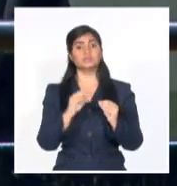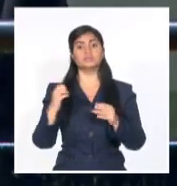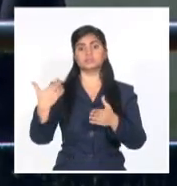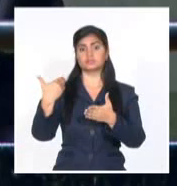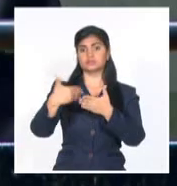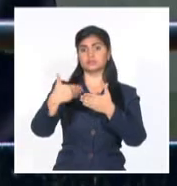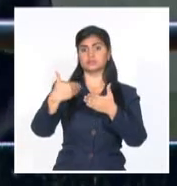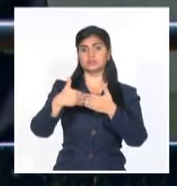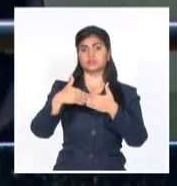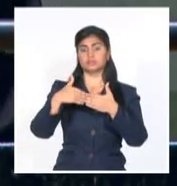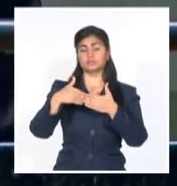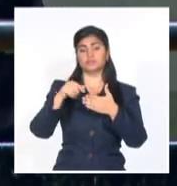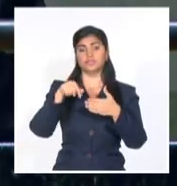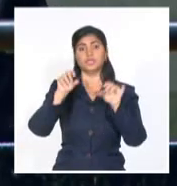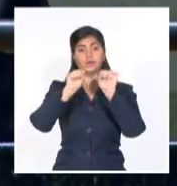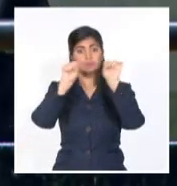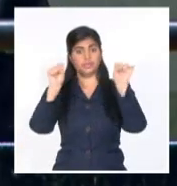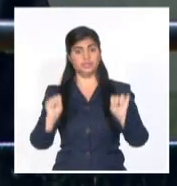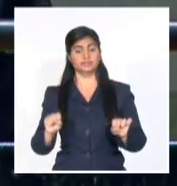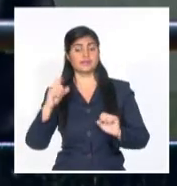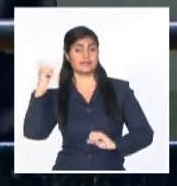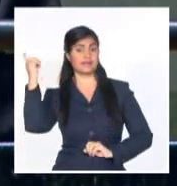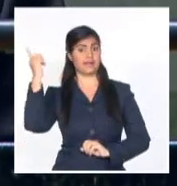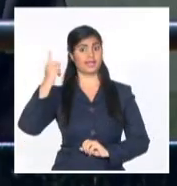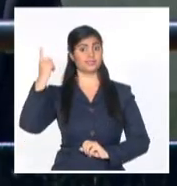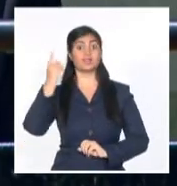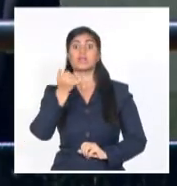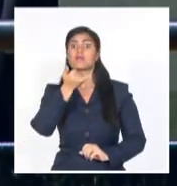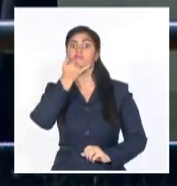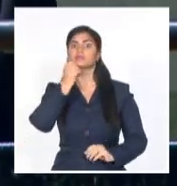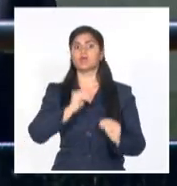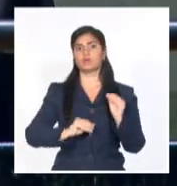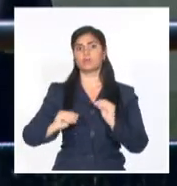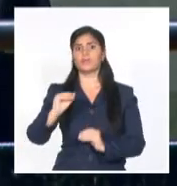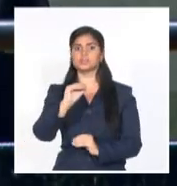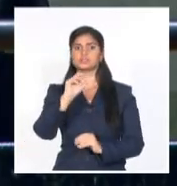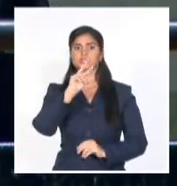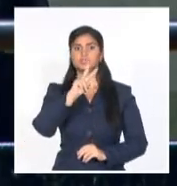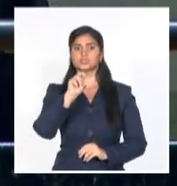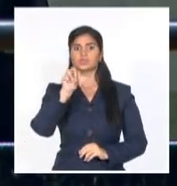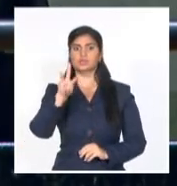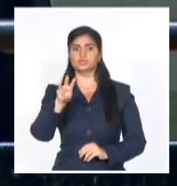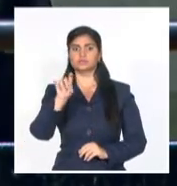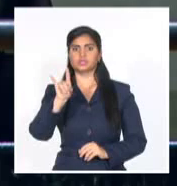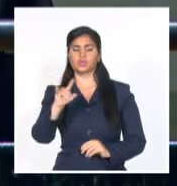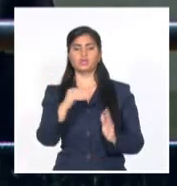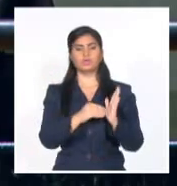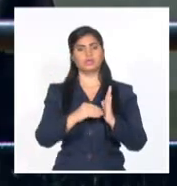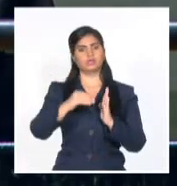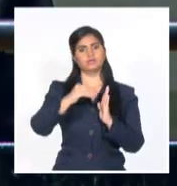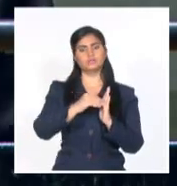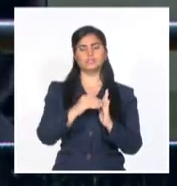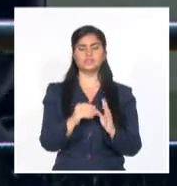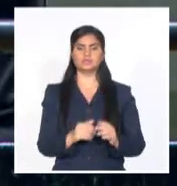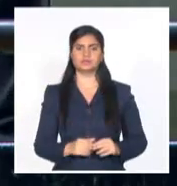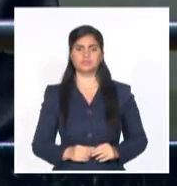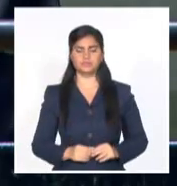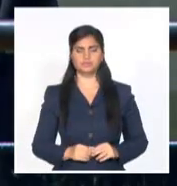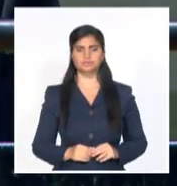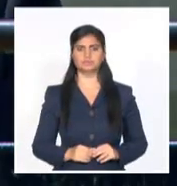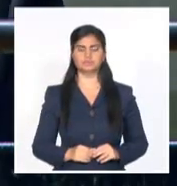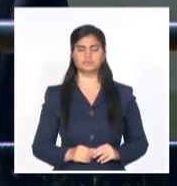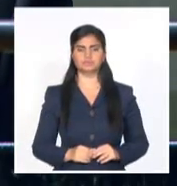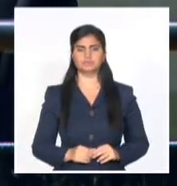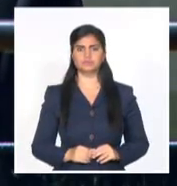electroenergético nacional, que suma más de 239 millones de dólares. Con